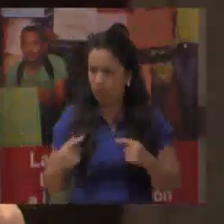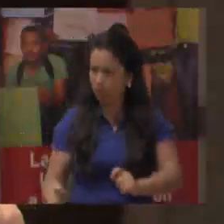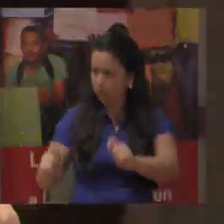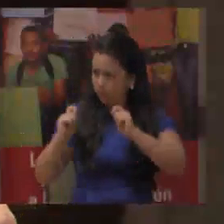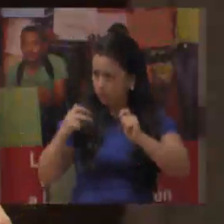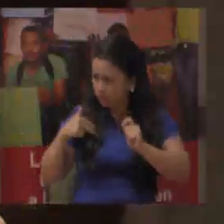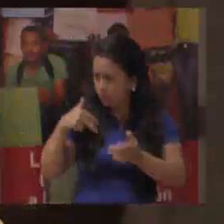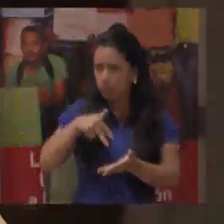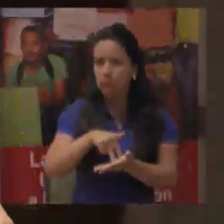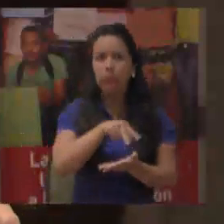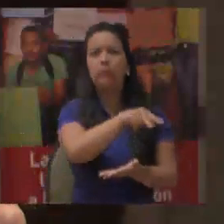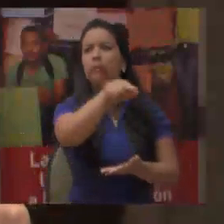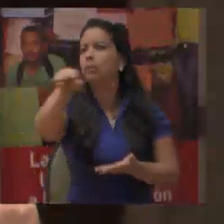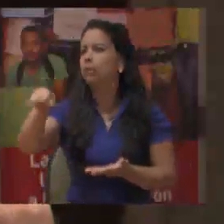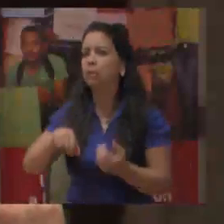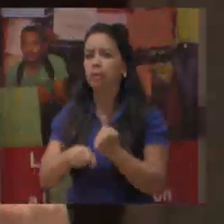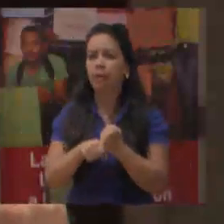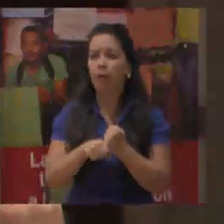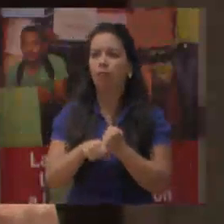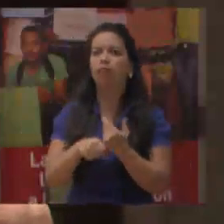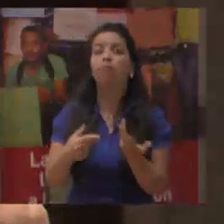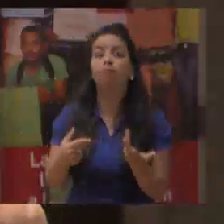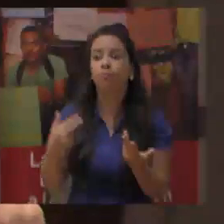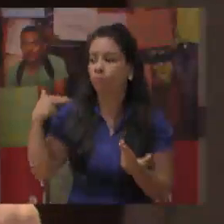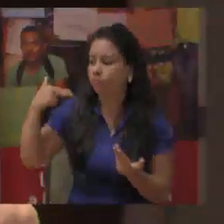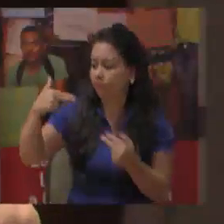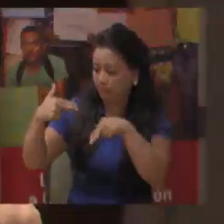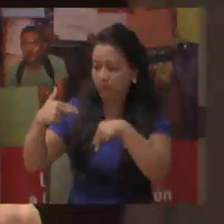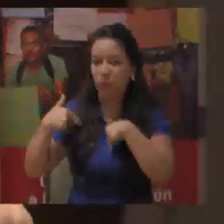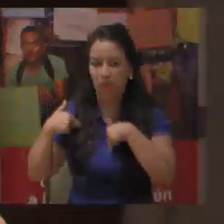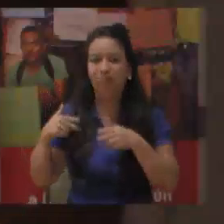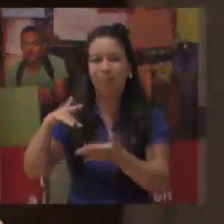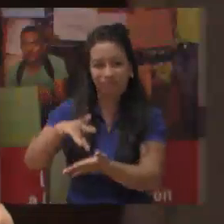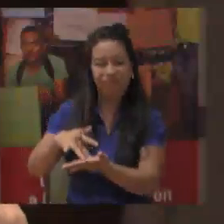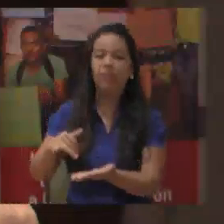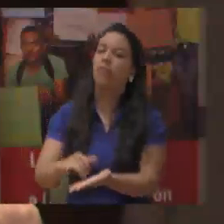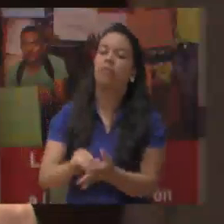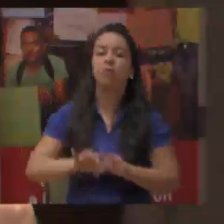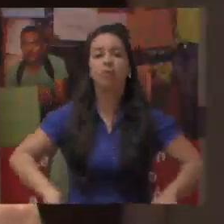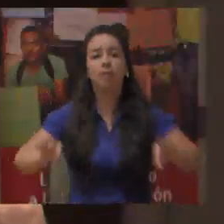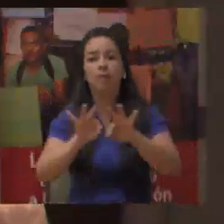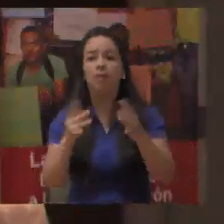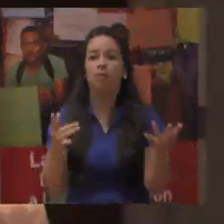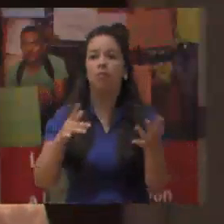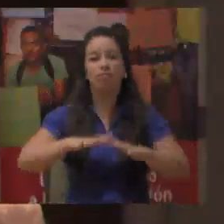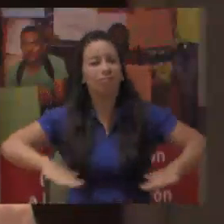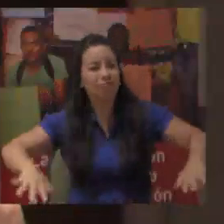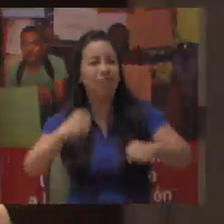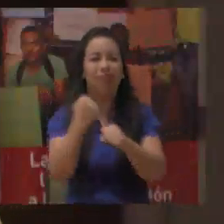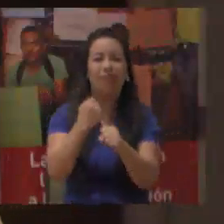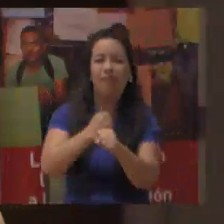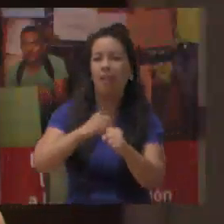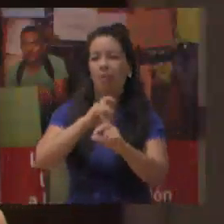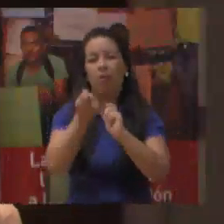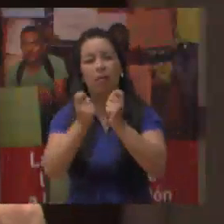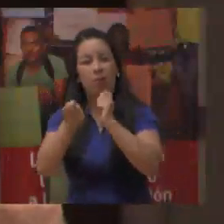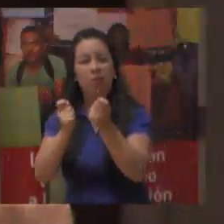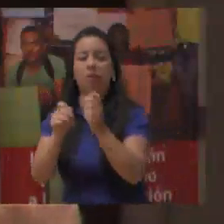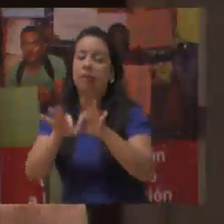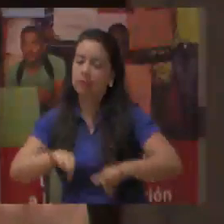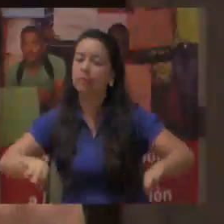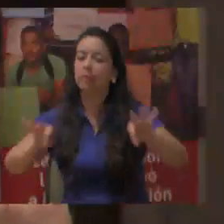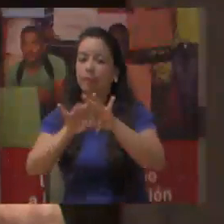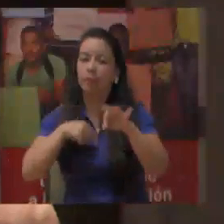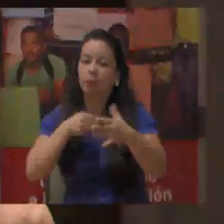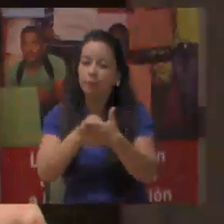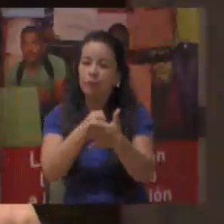historia, pero que estamos convencidos que la paz se logra con campo, con el trabajo en el campo y con oportunidades del campo. Y que tantos